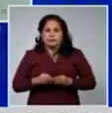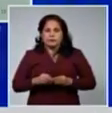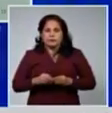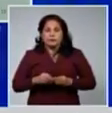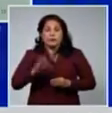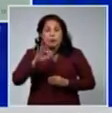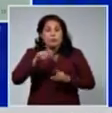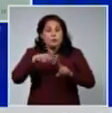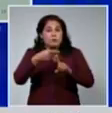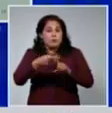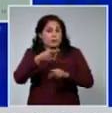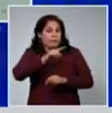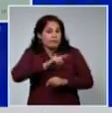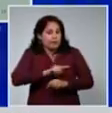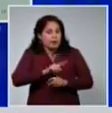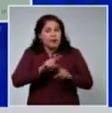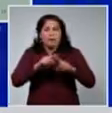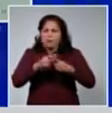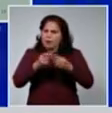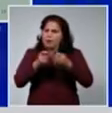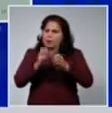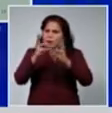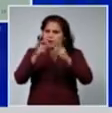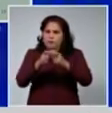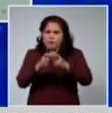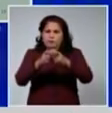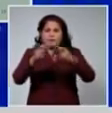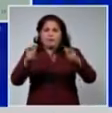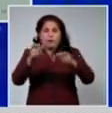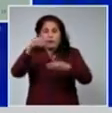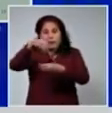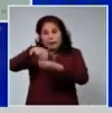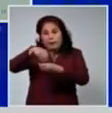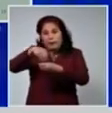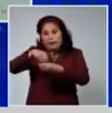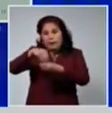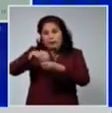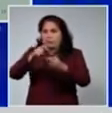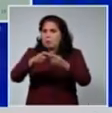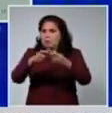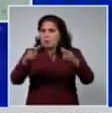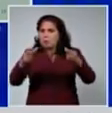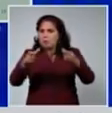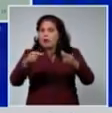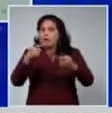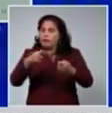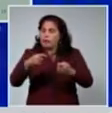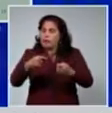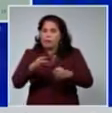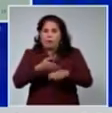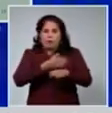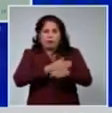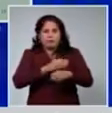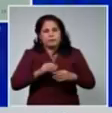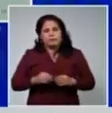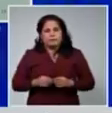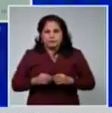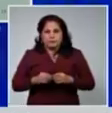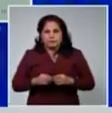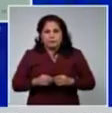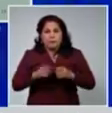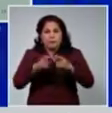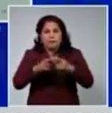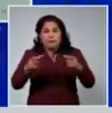más que el día anterior problema una cifra dentro sin incrementar a las proteínas anteriormente cuando la